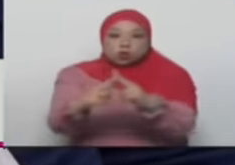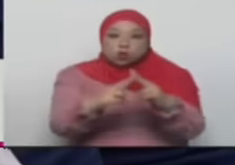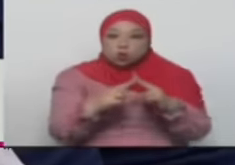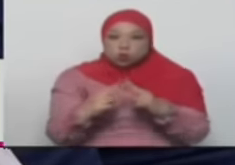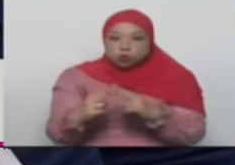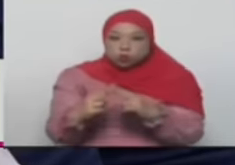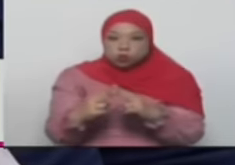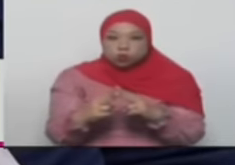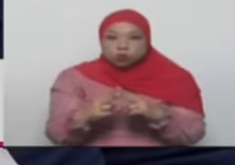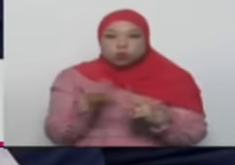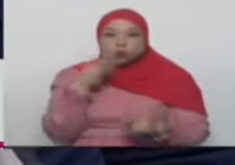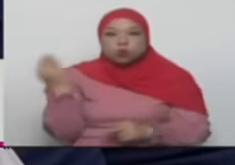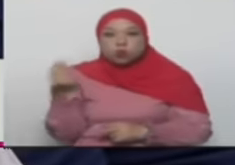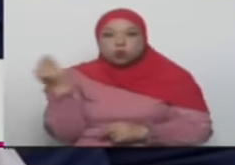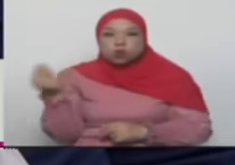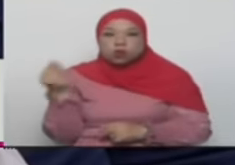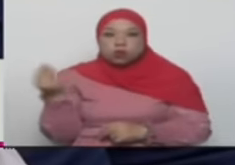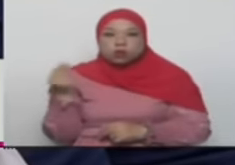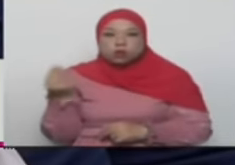por hacer espectáculos de,